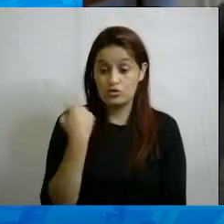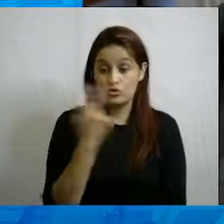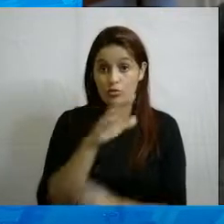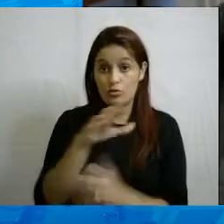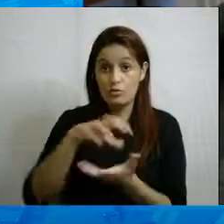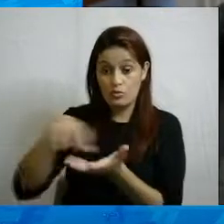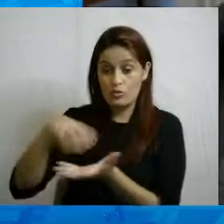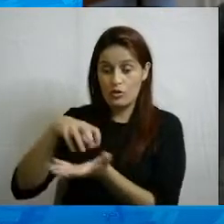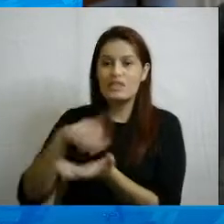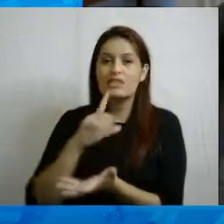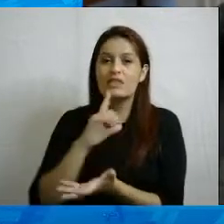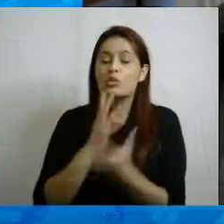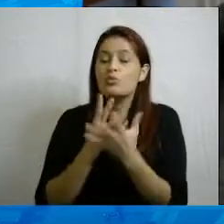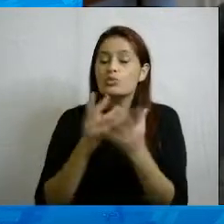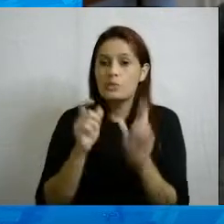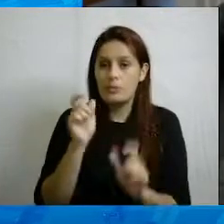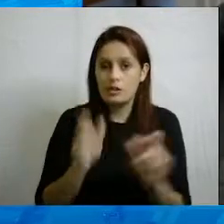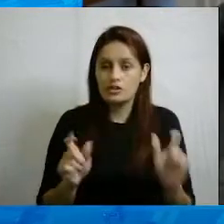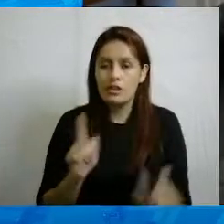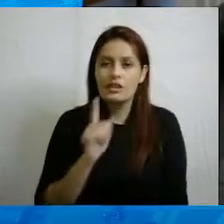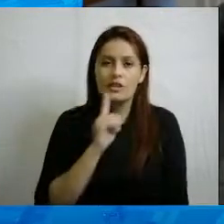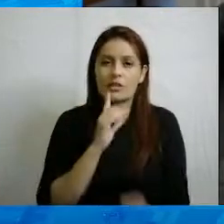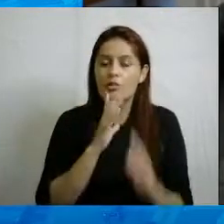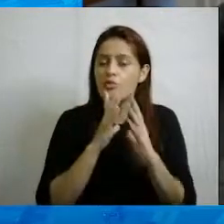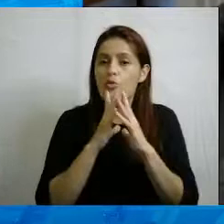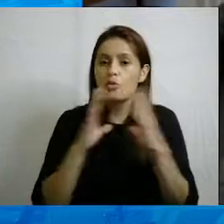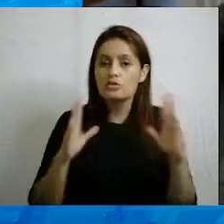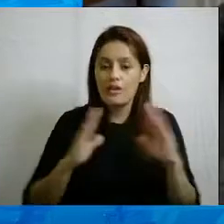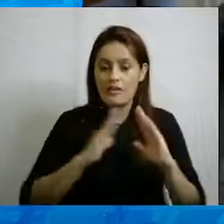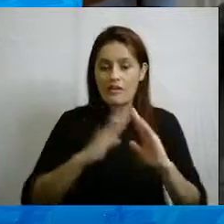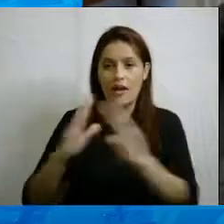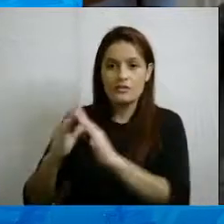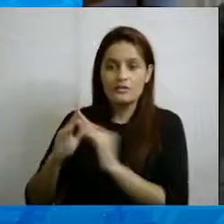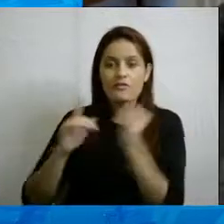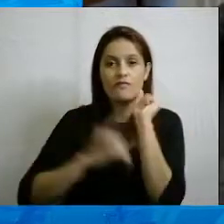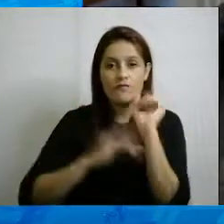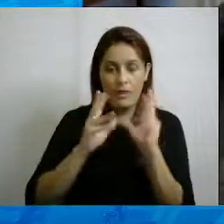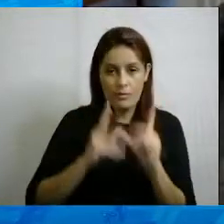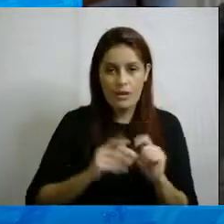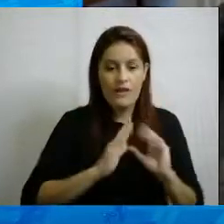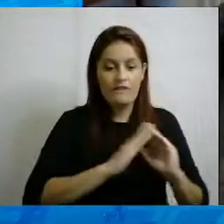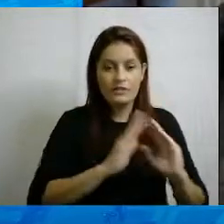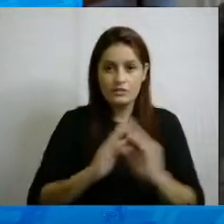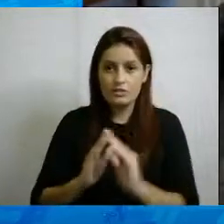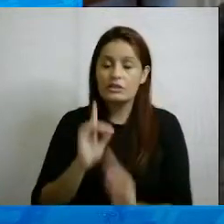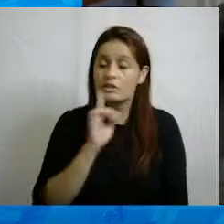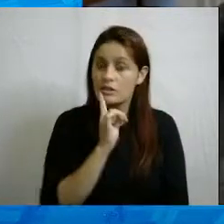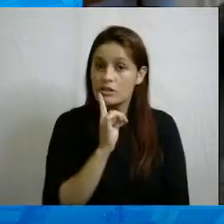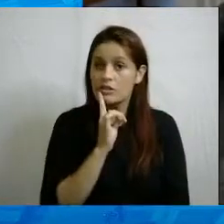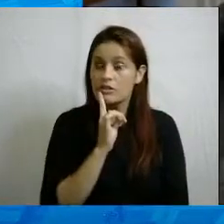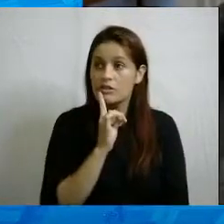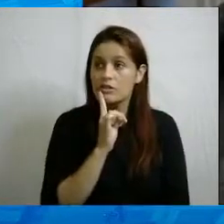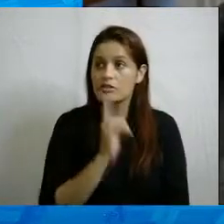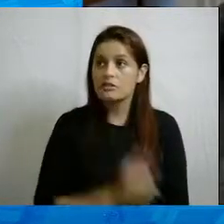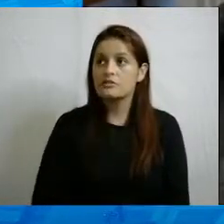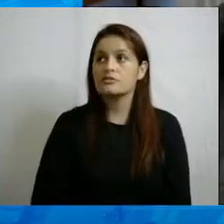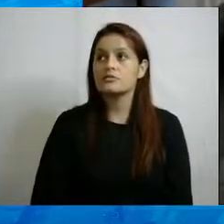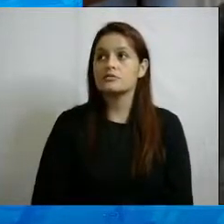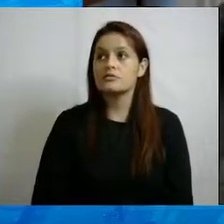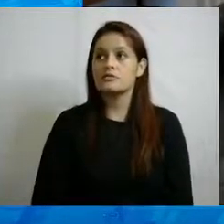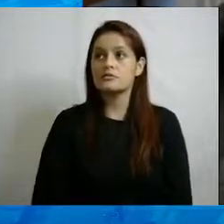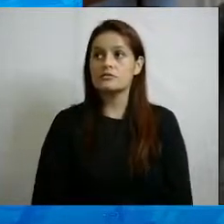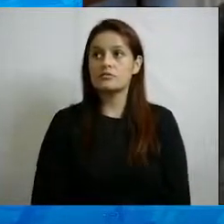con bastantes habitantes, tenemos muchos vecinos, muchas familias, ¿ya? Y estoy hablando simplemente del